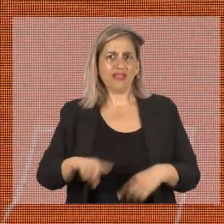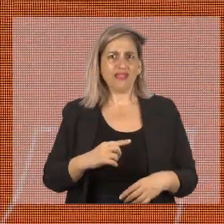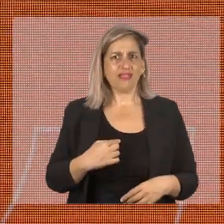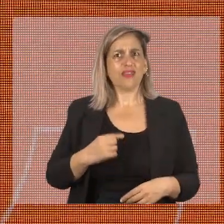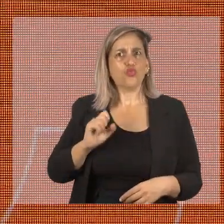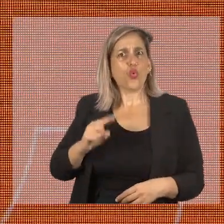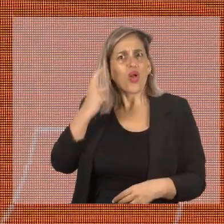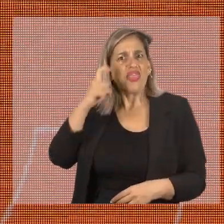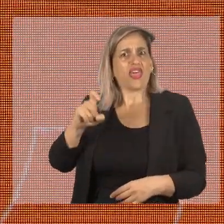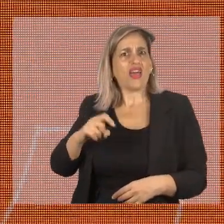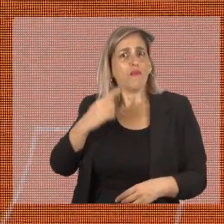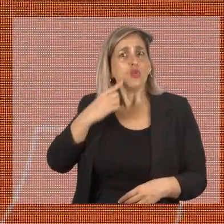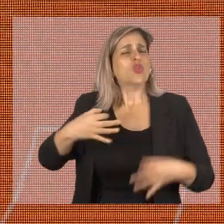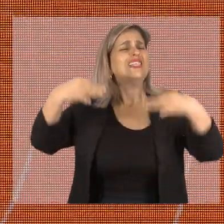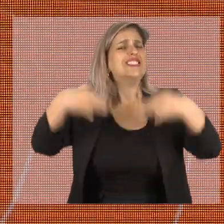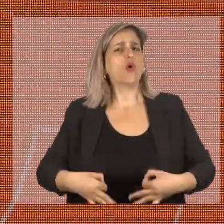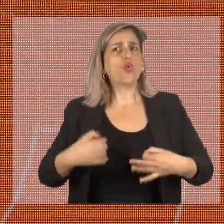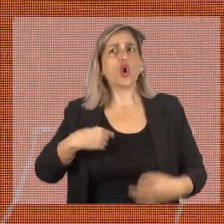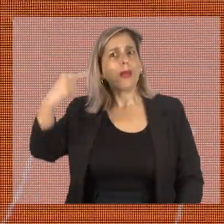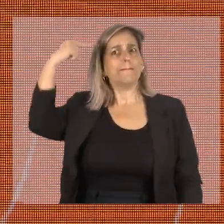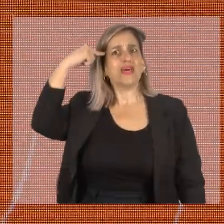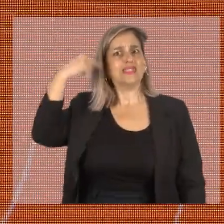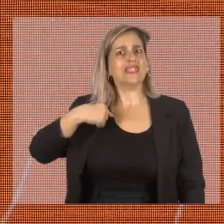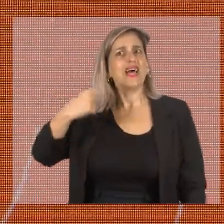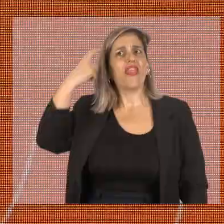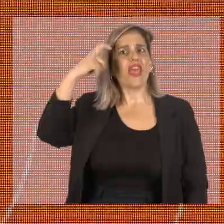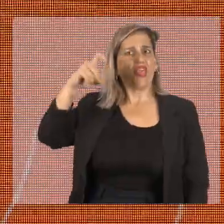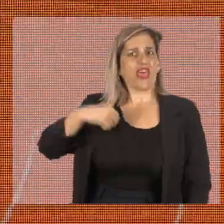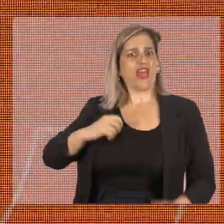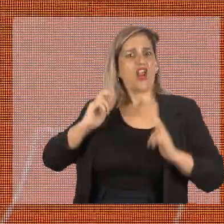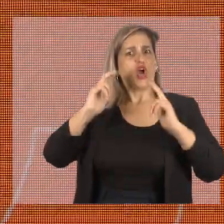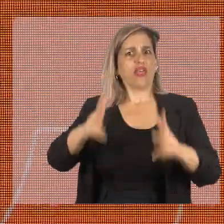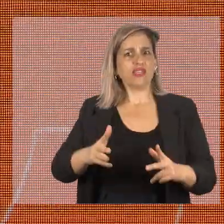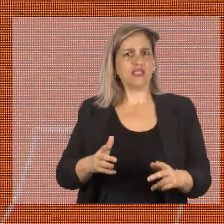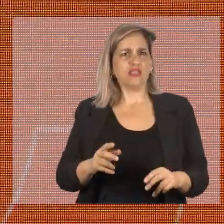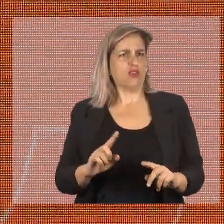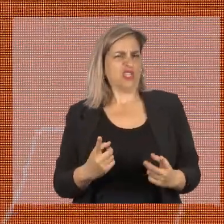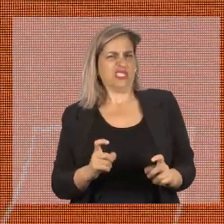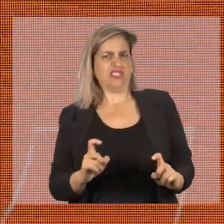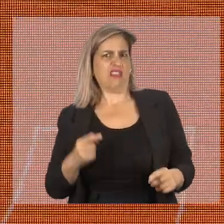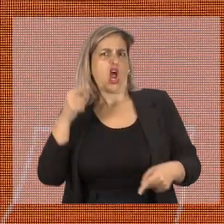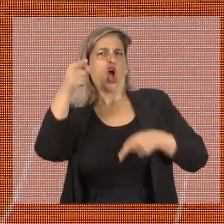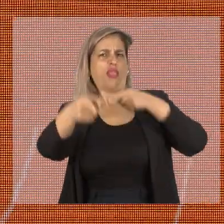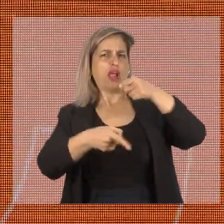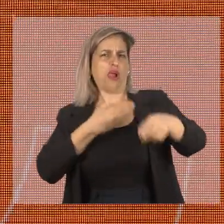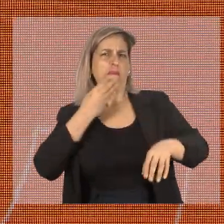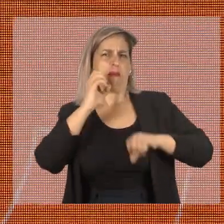crees. Porque si vos estás convencido de lo que crees, convencido de lo que predicas, no tenés que